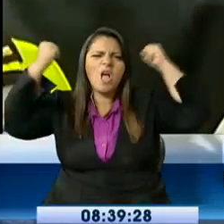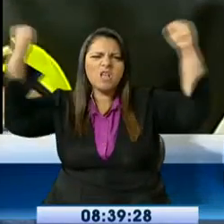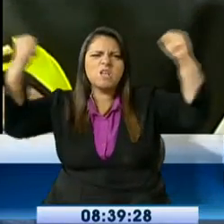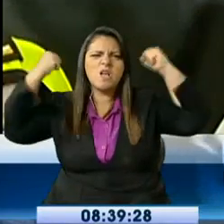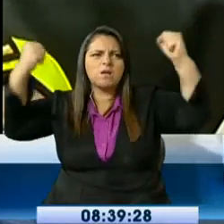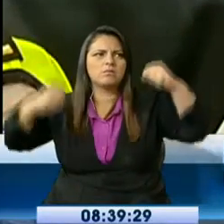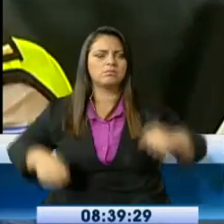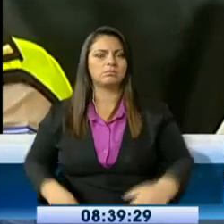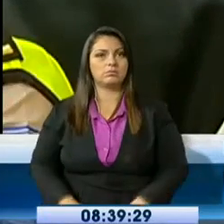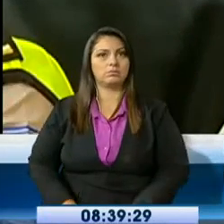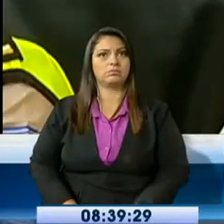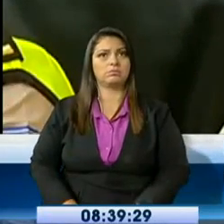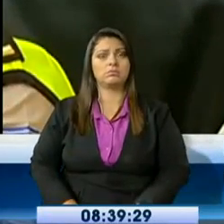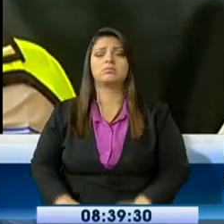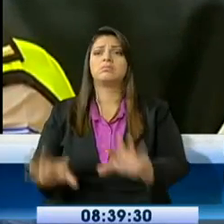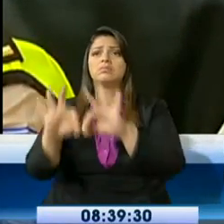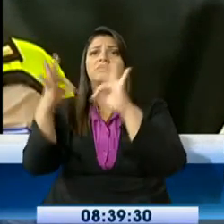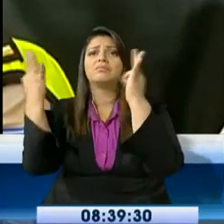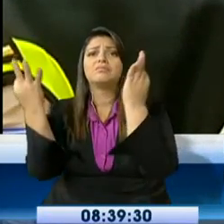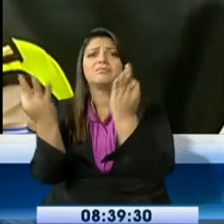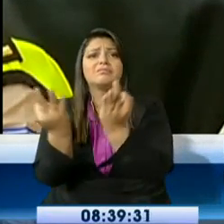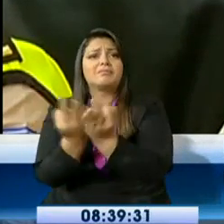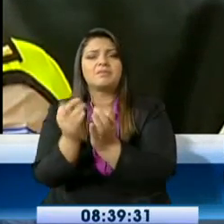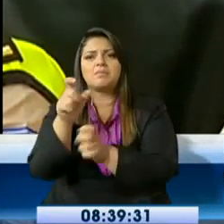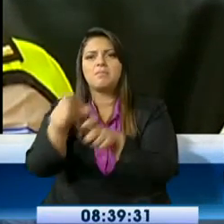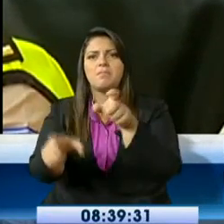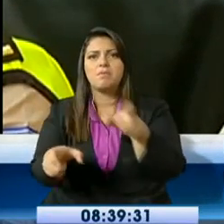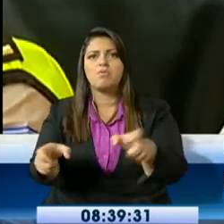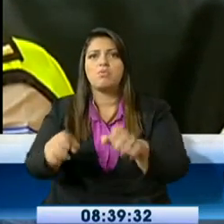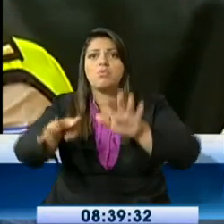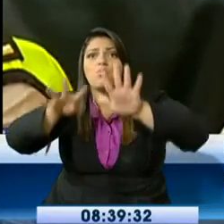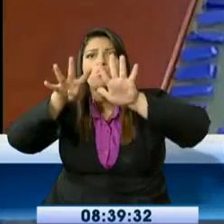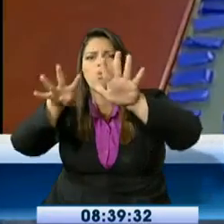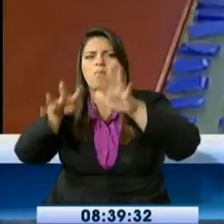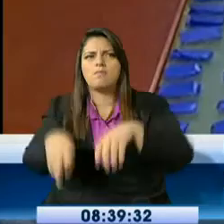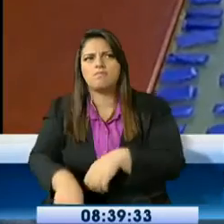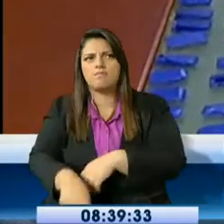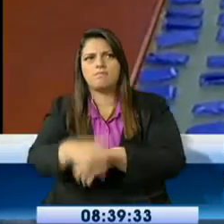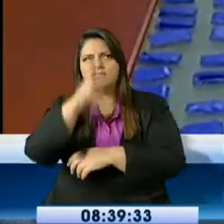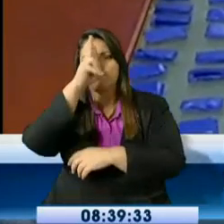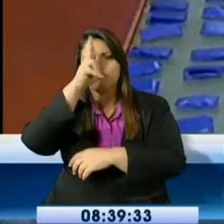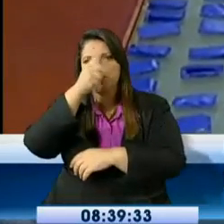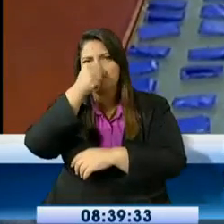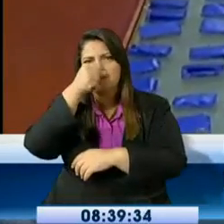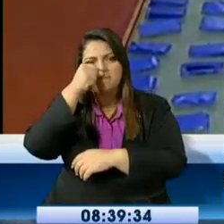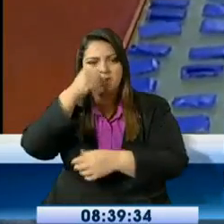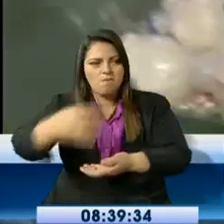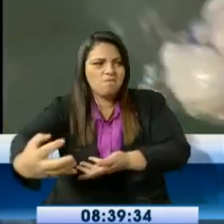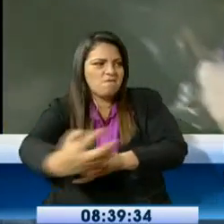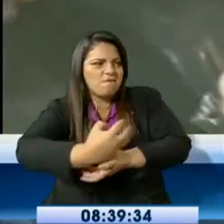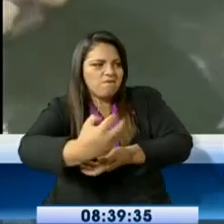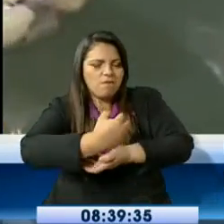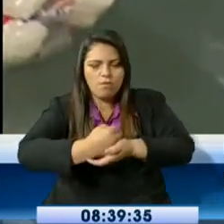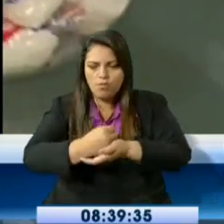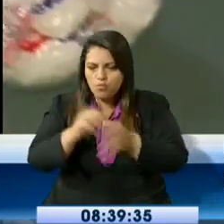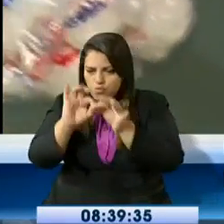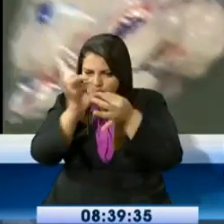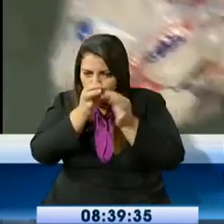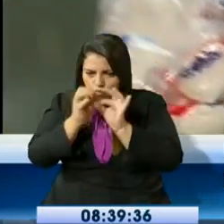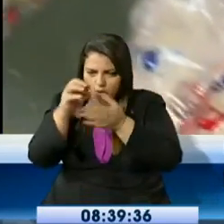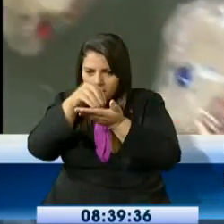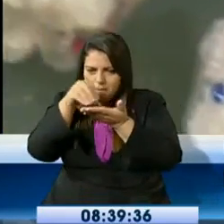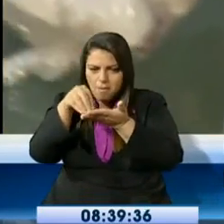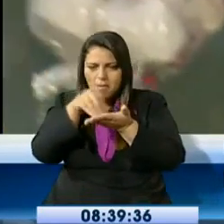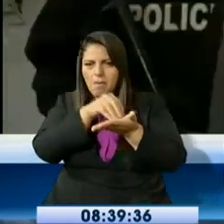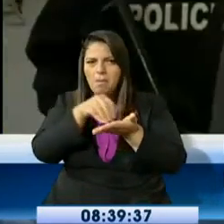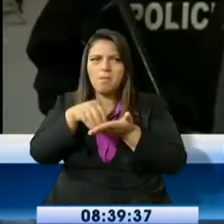De una organización que se encargaba del acopio y la distribución de drogas en dosis en todo el sector sur de la